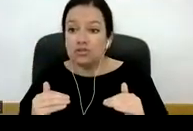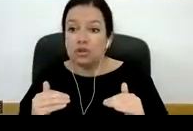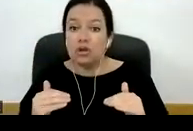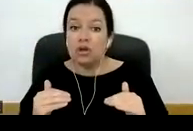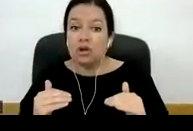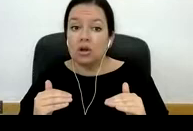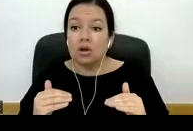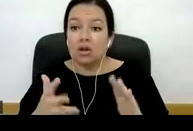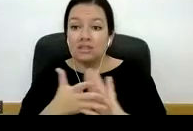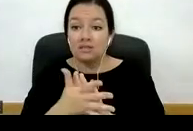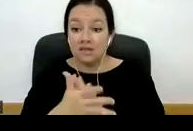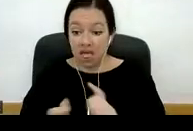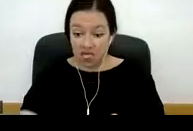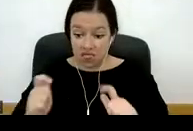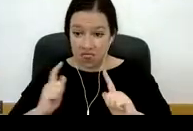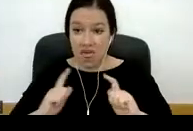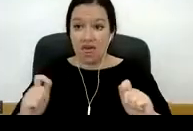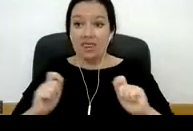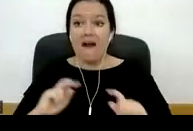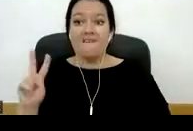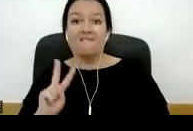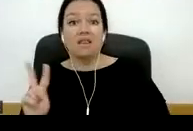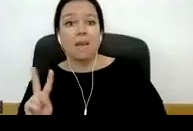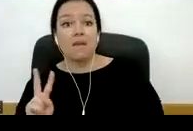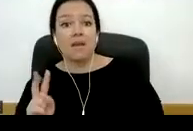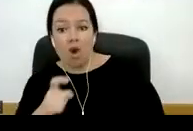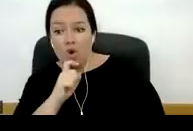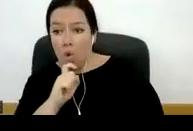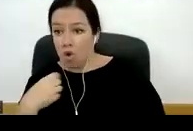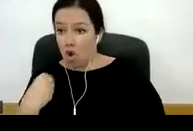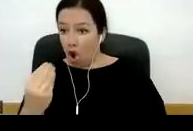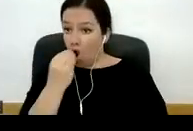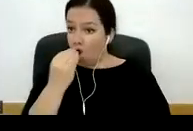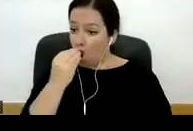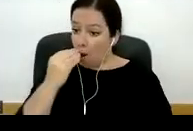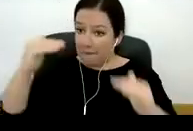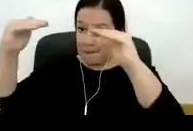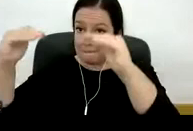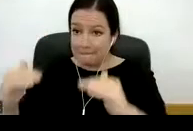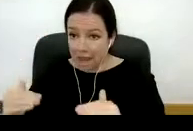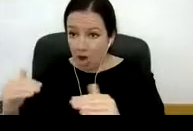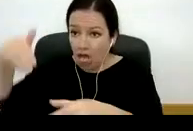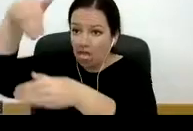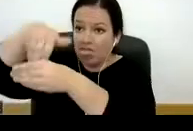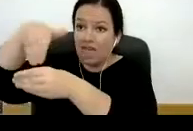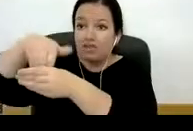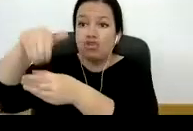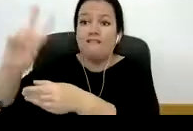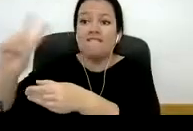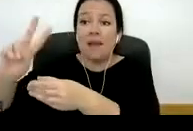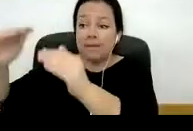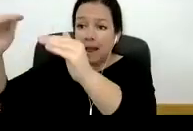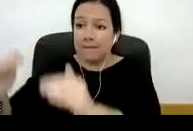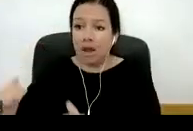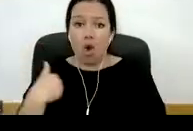para introducir esas mismas vitaminas y minerales. Es decir, si yo necesito, yo creo que queda claro, pero vaya, simplificando mucho, si